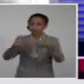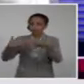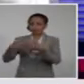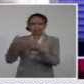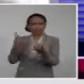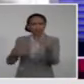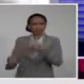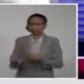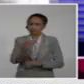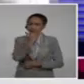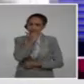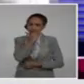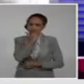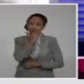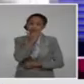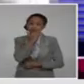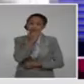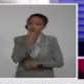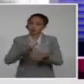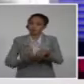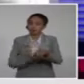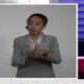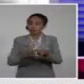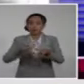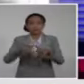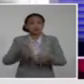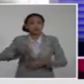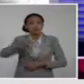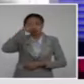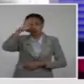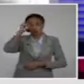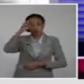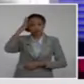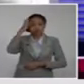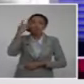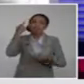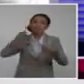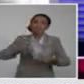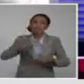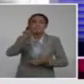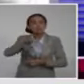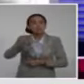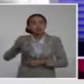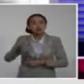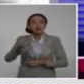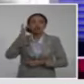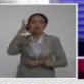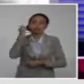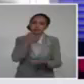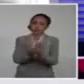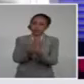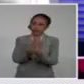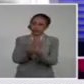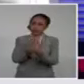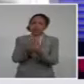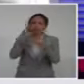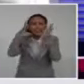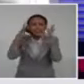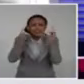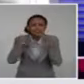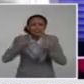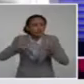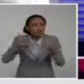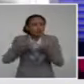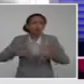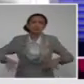propósito, el presidente cubano llamaba a no bajar la percepción de riesgo y a ganar en conciencia ante el difícil escenario